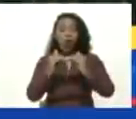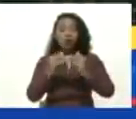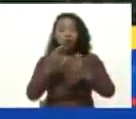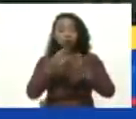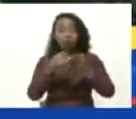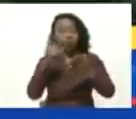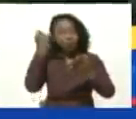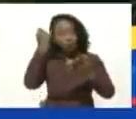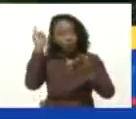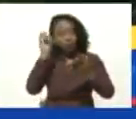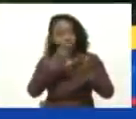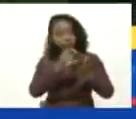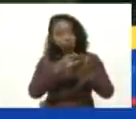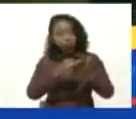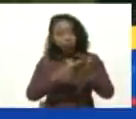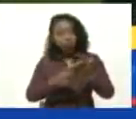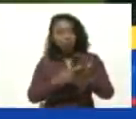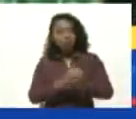compositores,